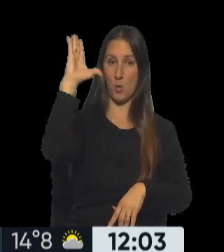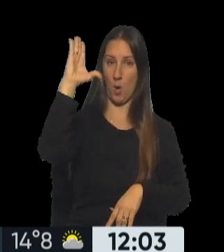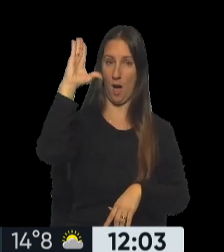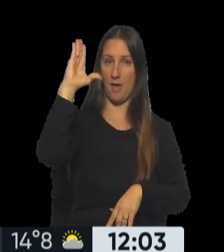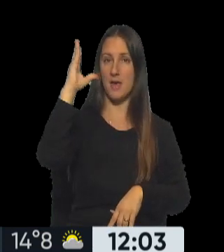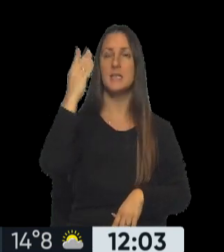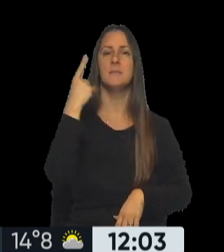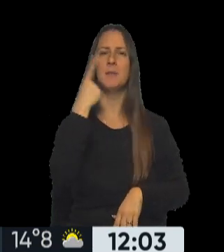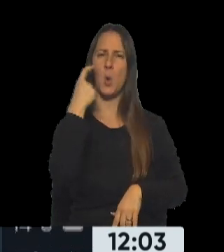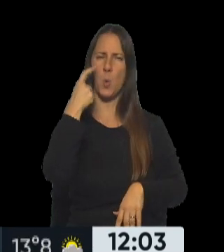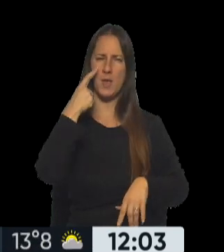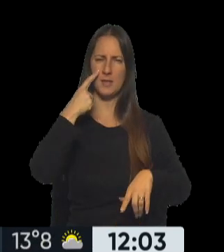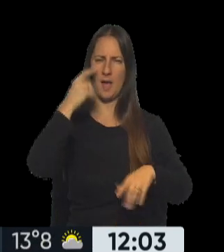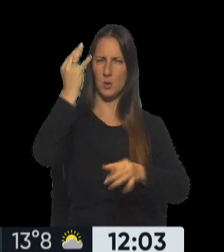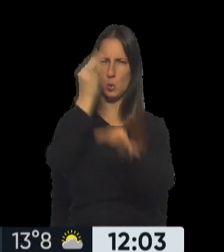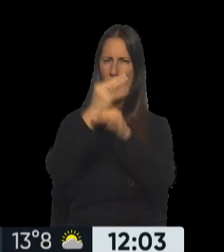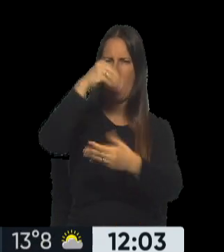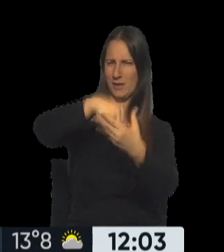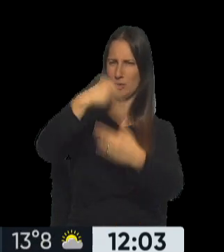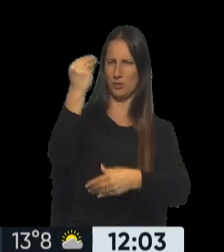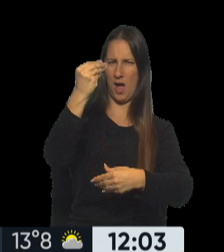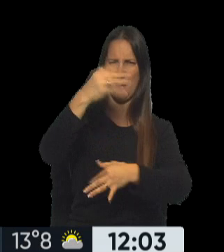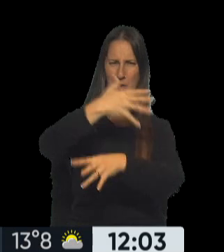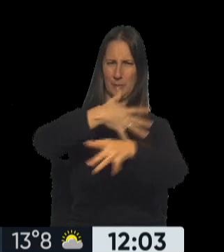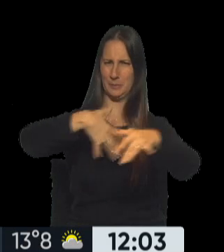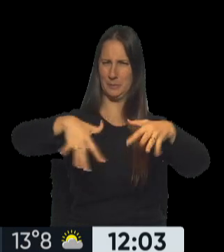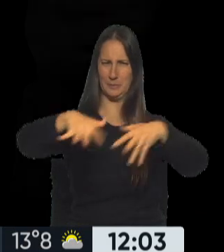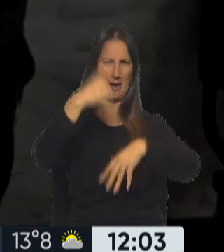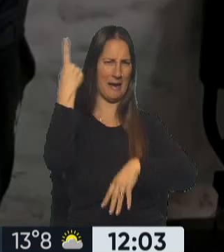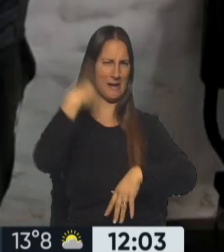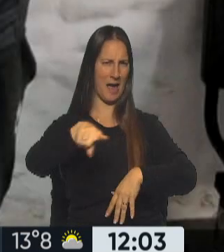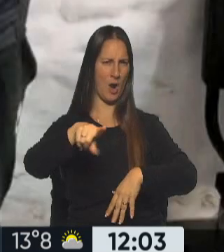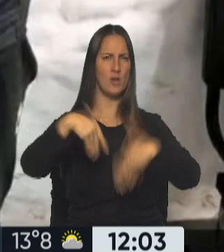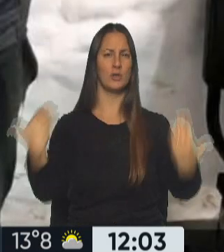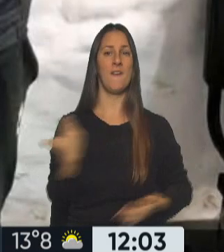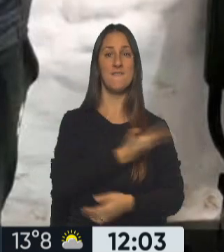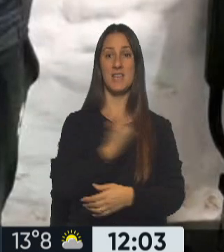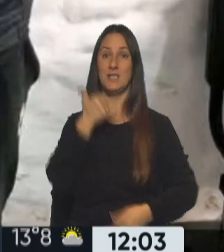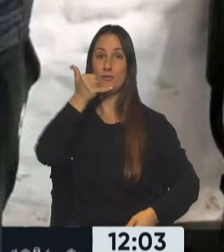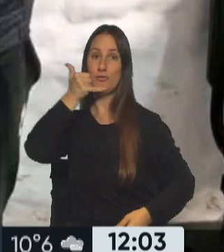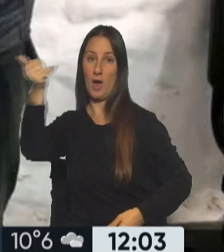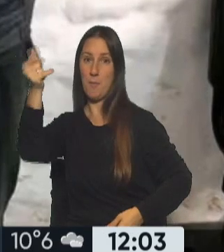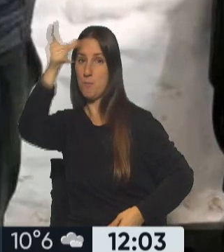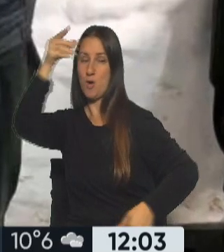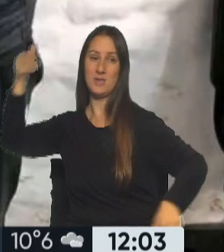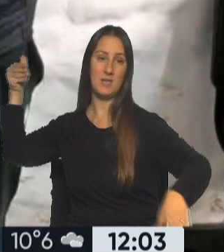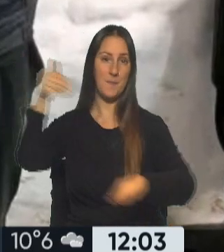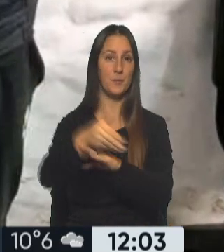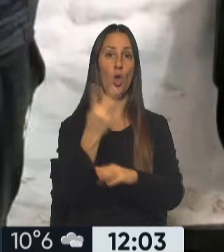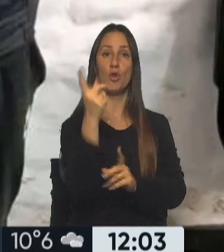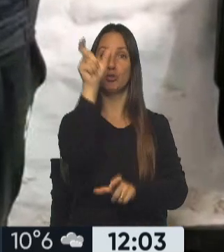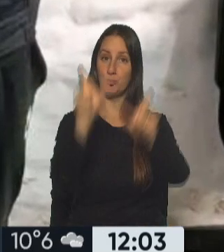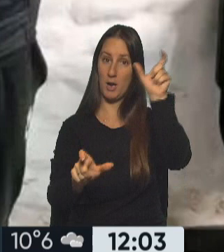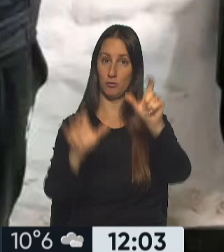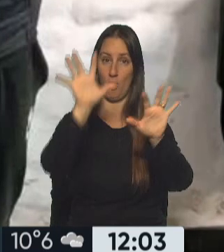había movimiento un movimiento raro en este lugar por eso llamaron a la policía la policía llegó pude tener a dos personas